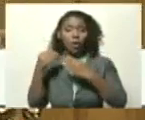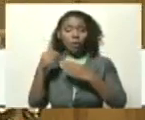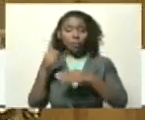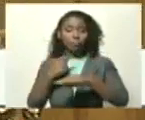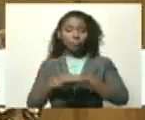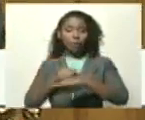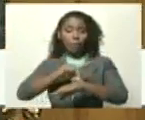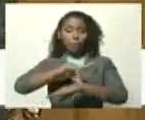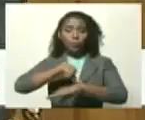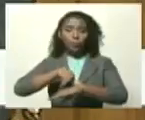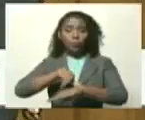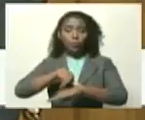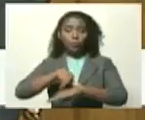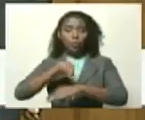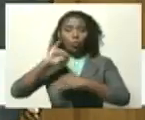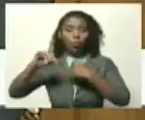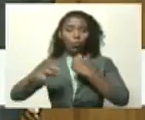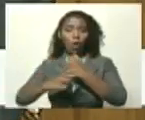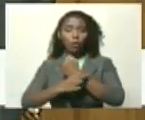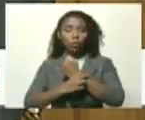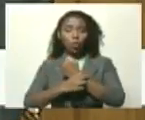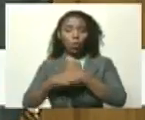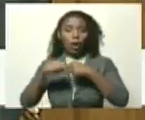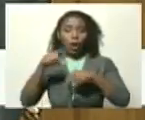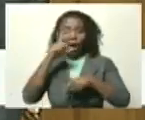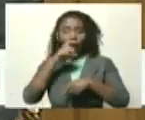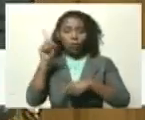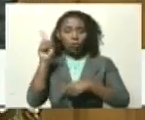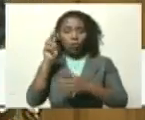minuto recibió Guaidó en el año